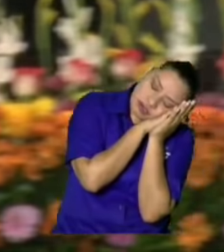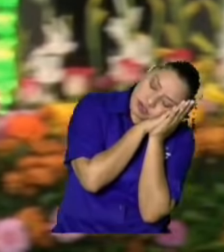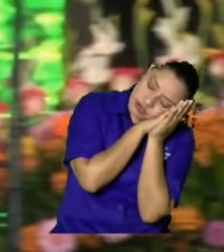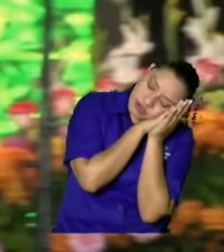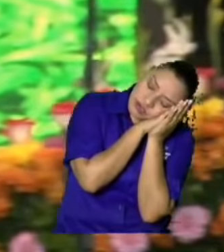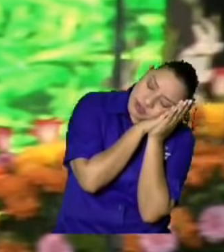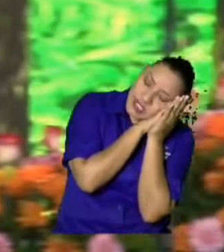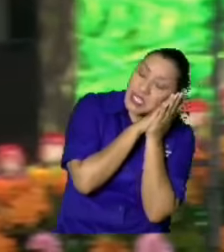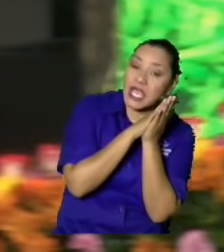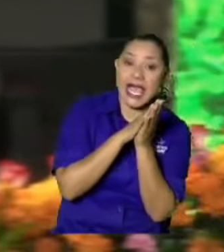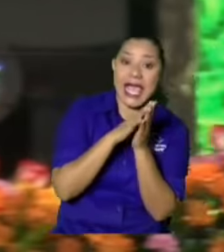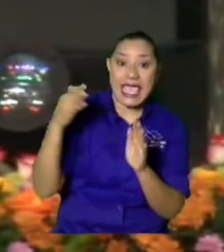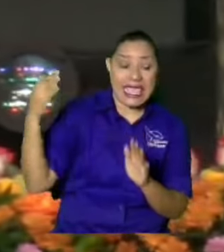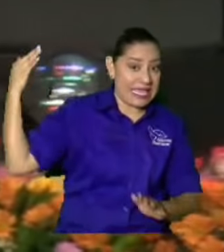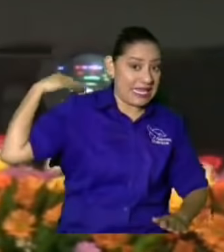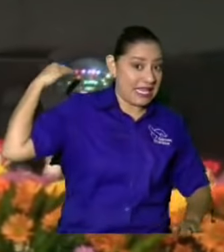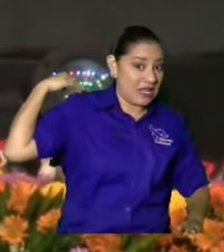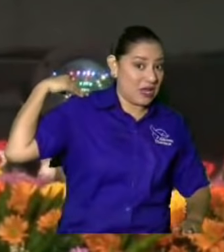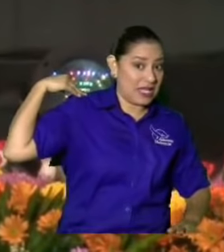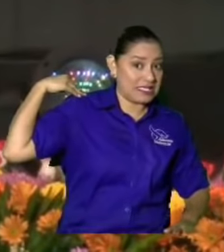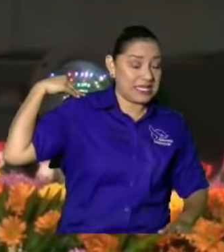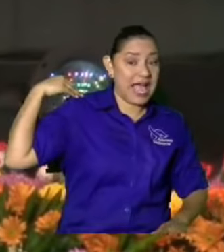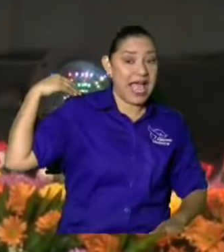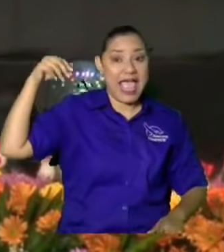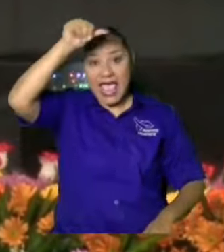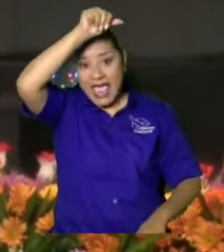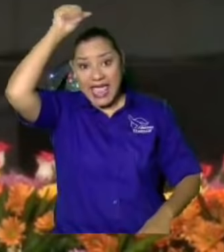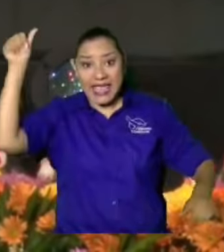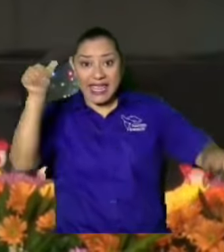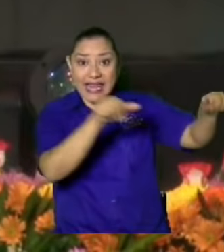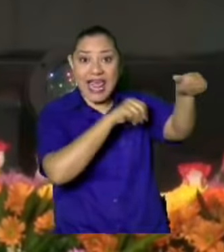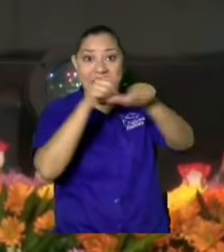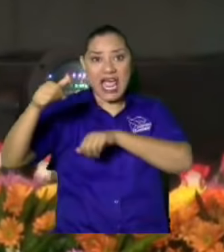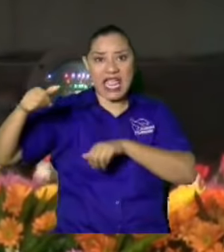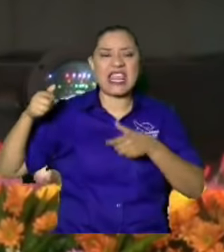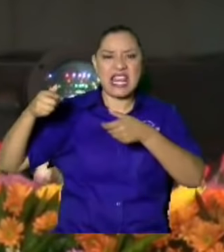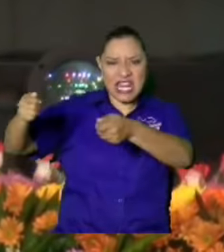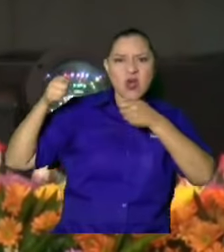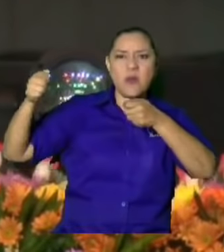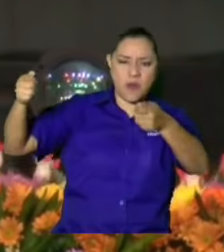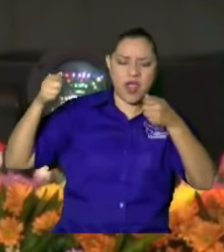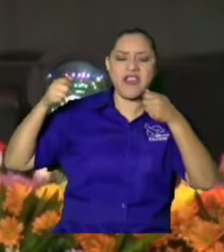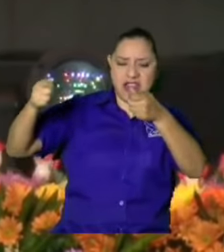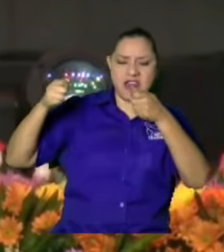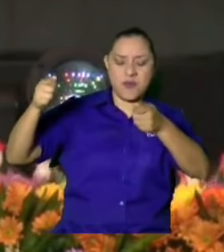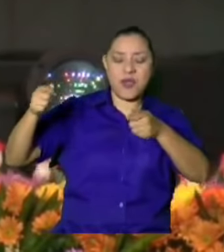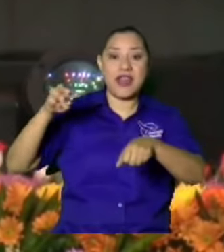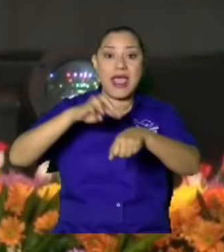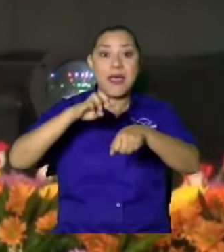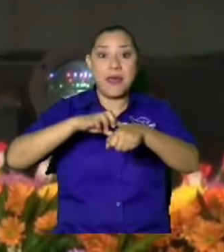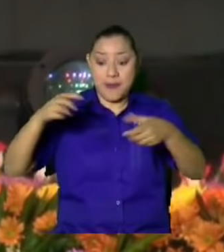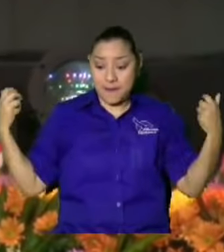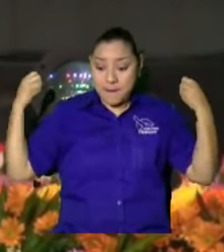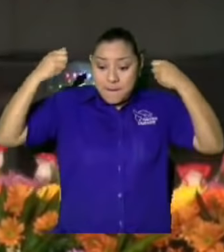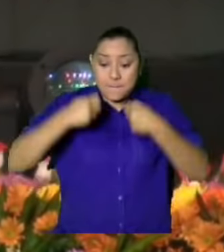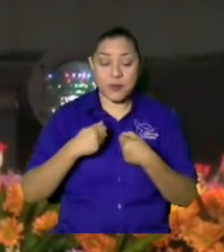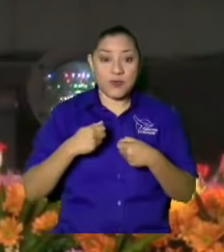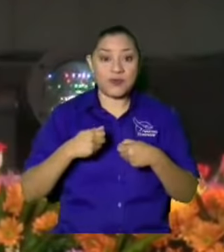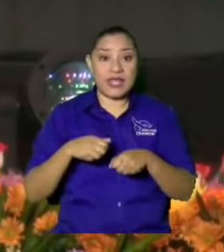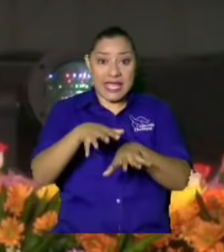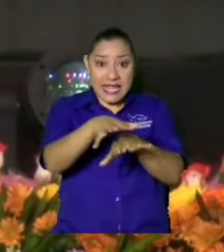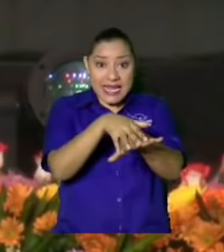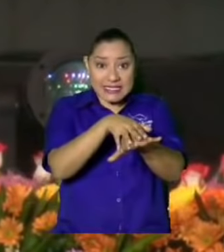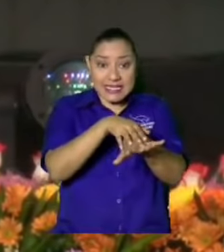llega el ángel y le toca el costado. Llega el ángel y le toca el costado. Pedro, vístete, ponte